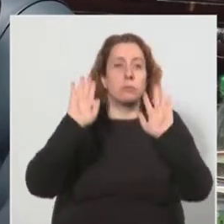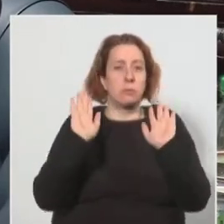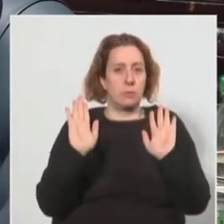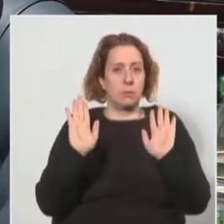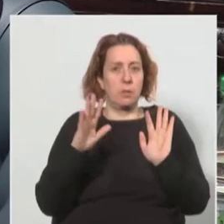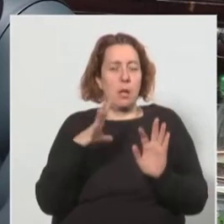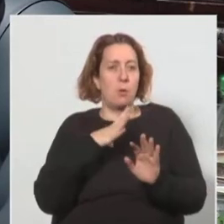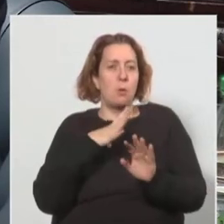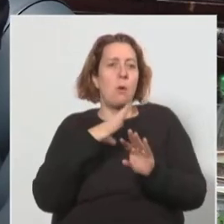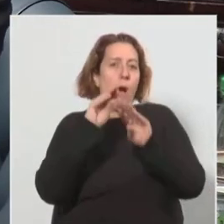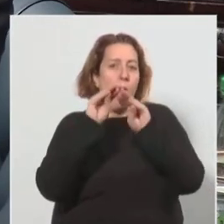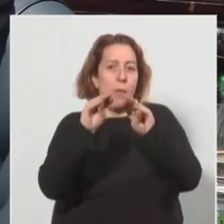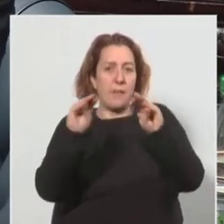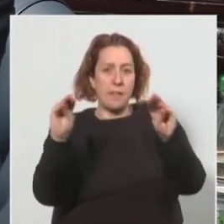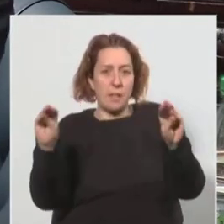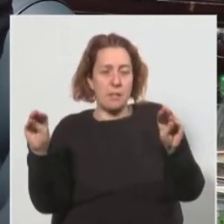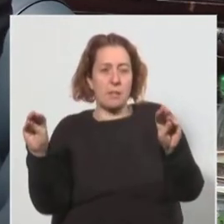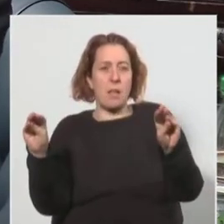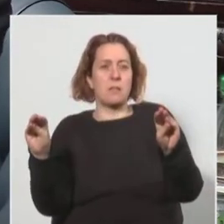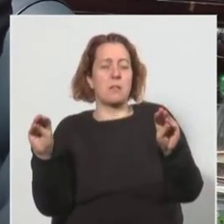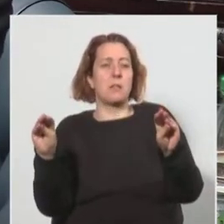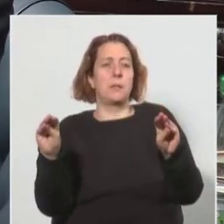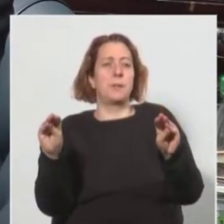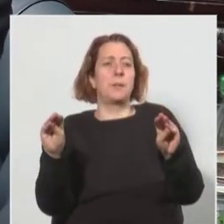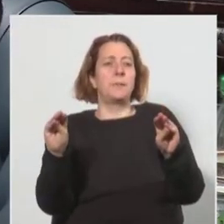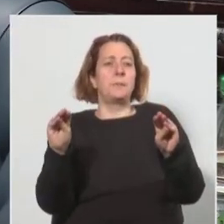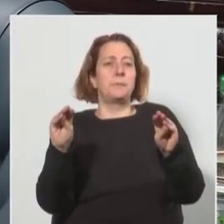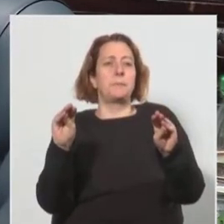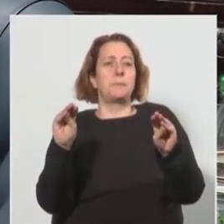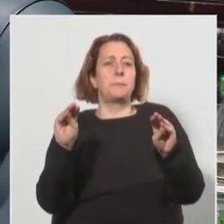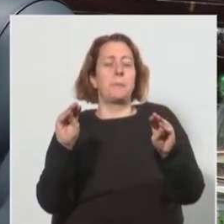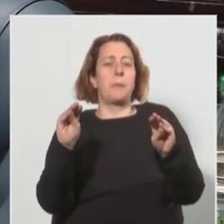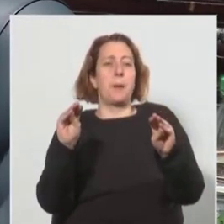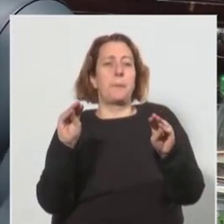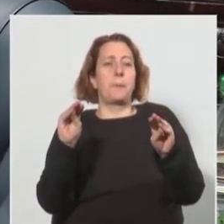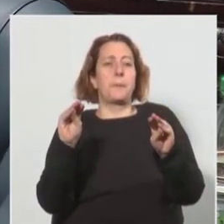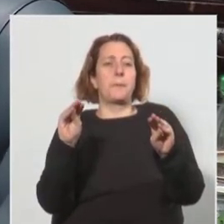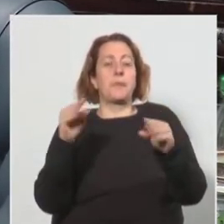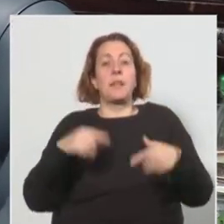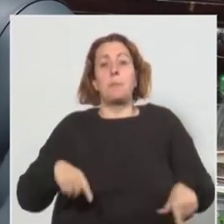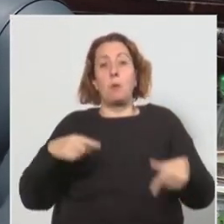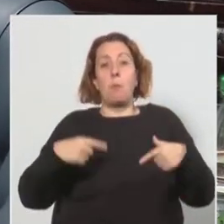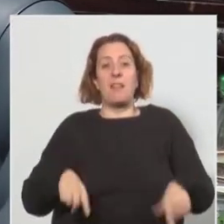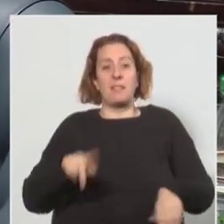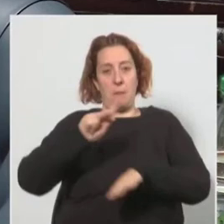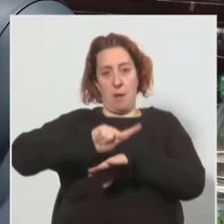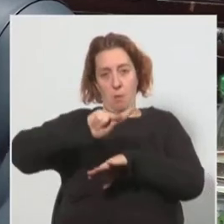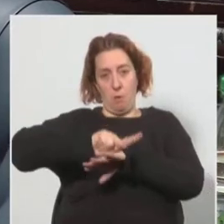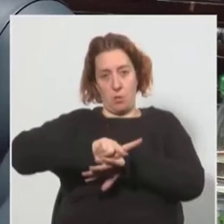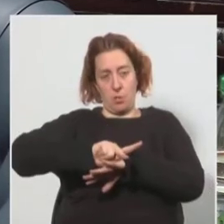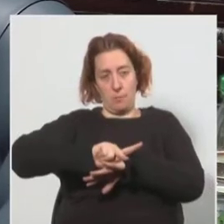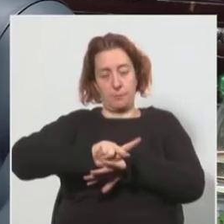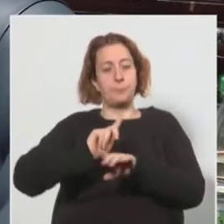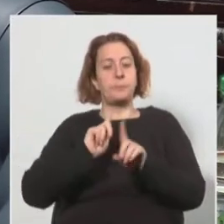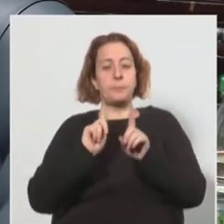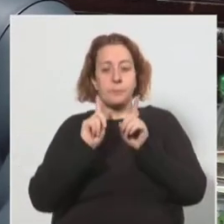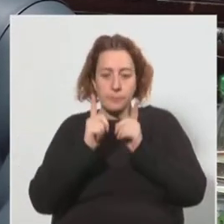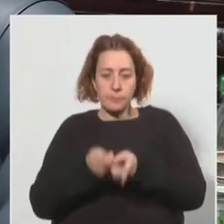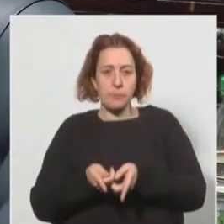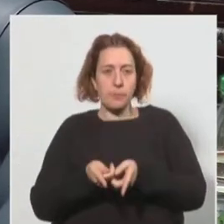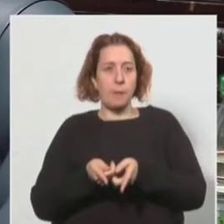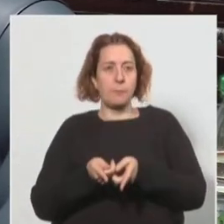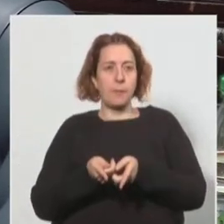hubo advertencias de parte de la diplomacia paraguaya. Y también,